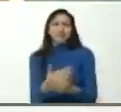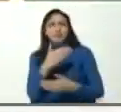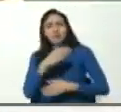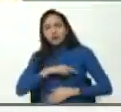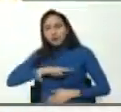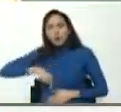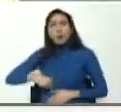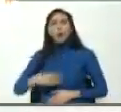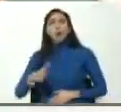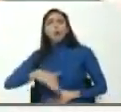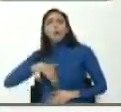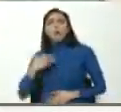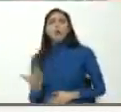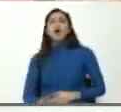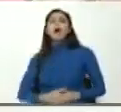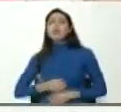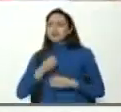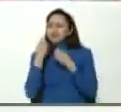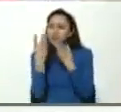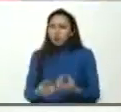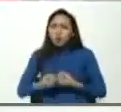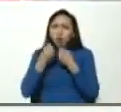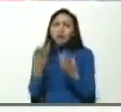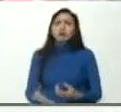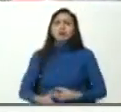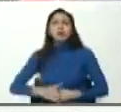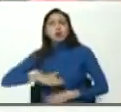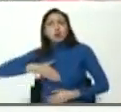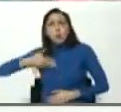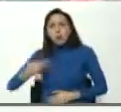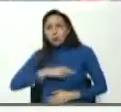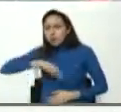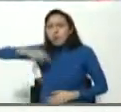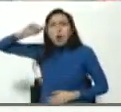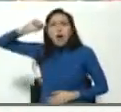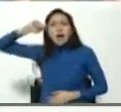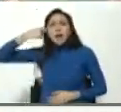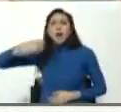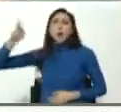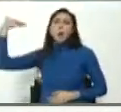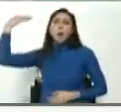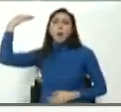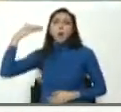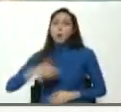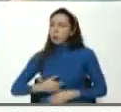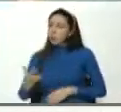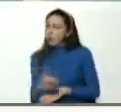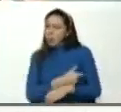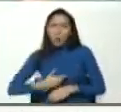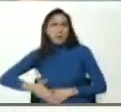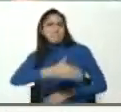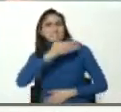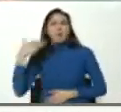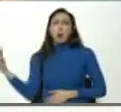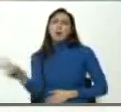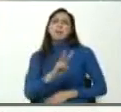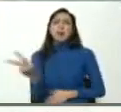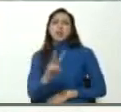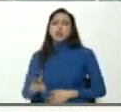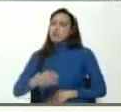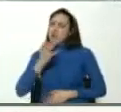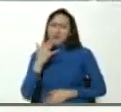podamos nosotros contar que nosotros podamos recordar el mejor gobernador de venezuela el